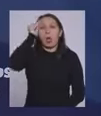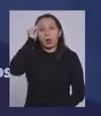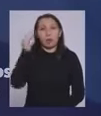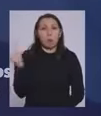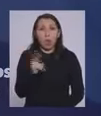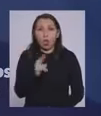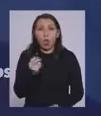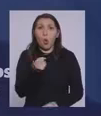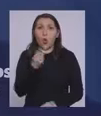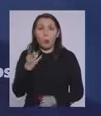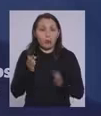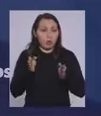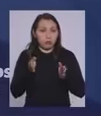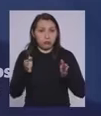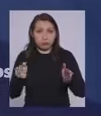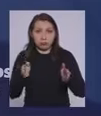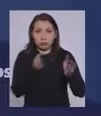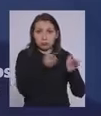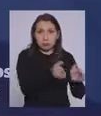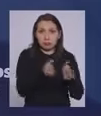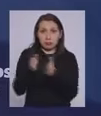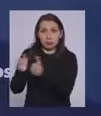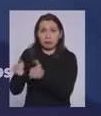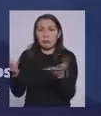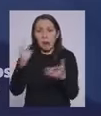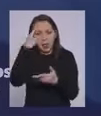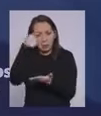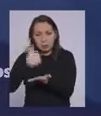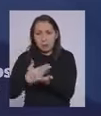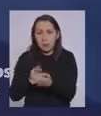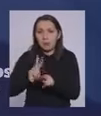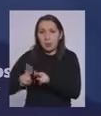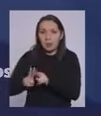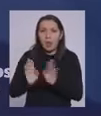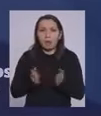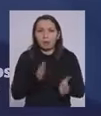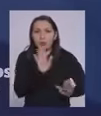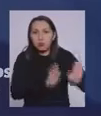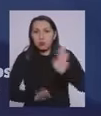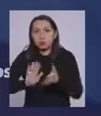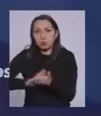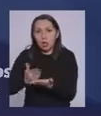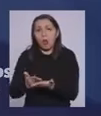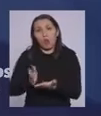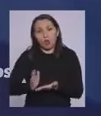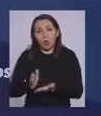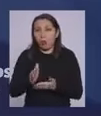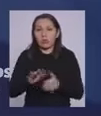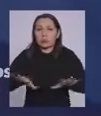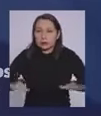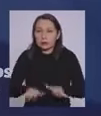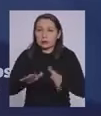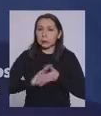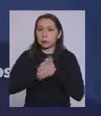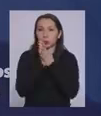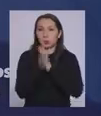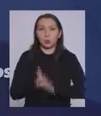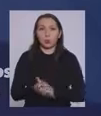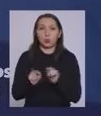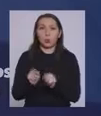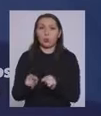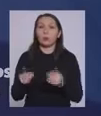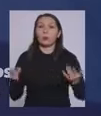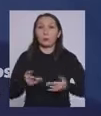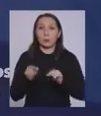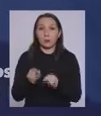ambas cifras para nuestra política de salud y vamos a seguir obviamente haciendo todos los esfuerzos